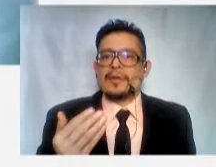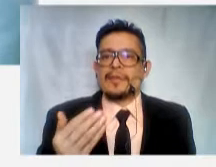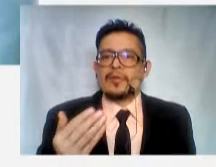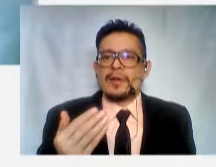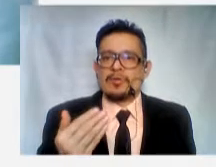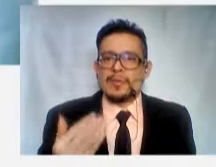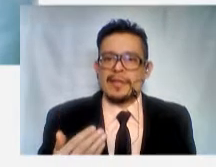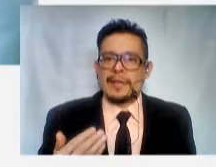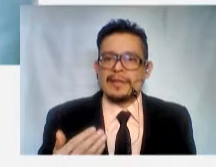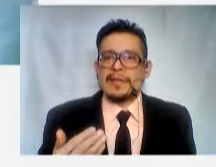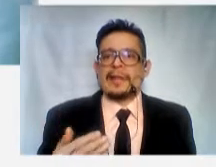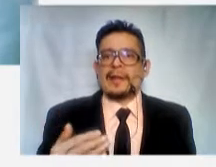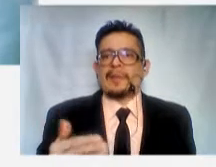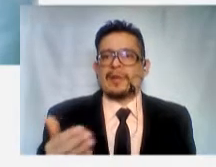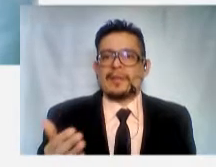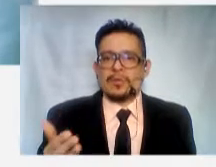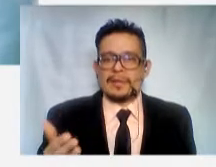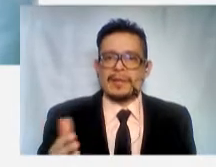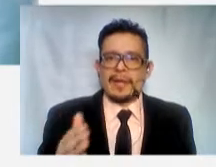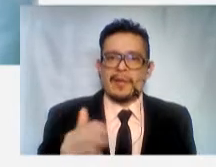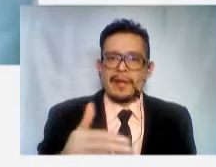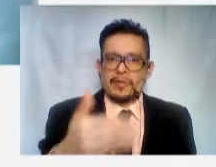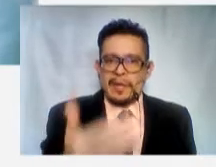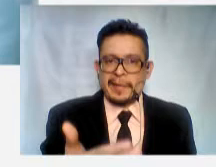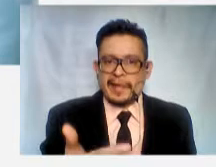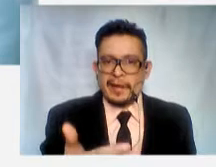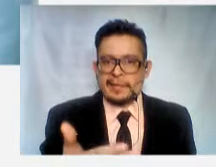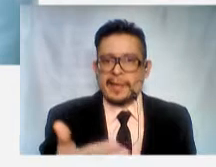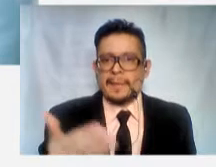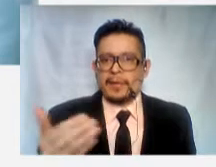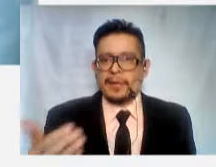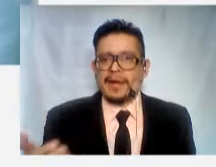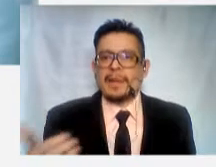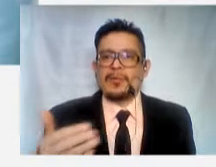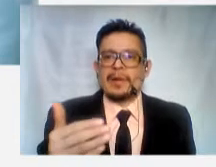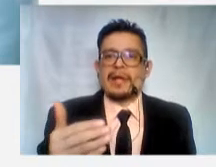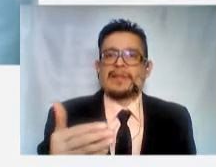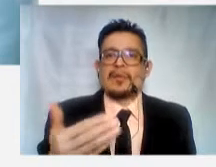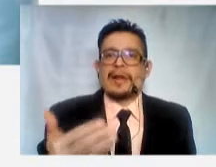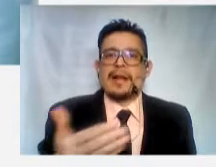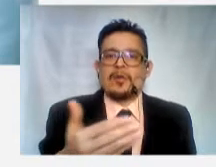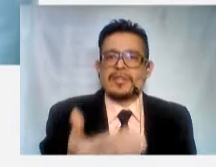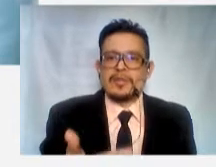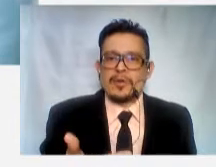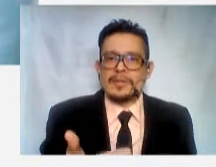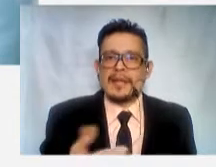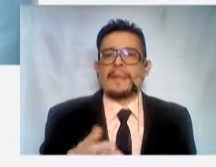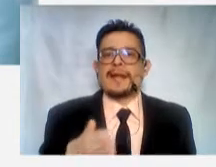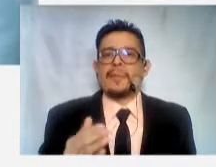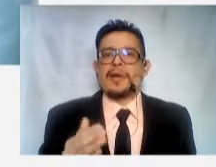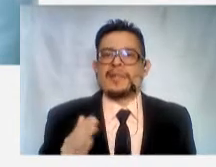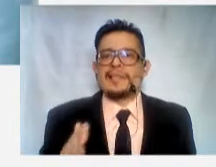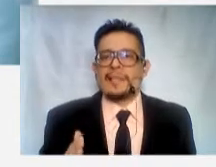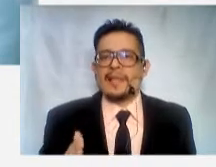decisiones sobre sus vidas las personas adultas tienen la obligación de respetarlas pero también la responsabilidad asegurarles las condiciones